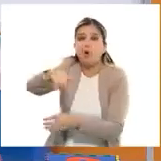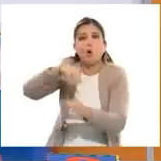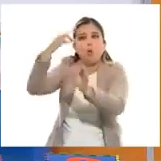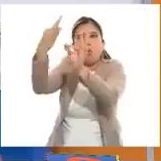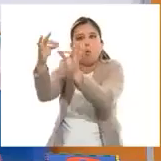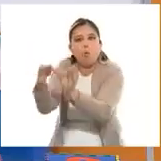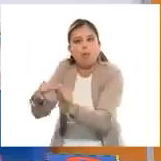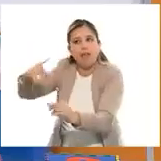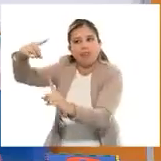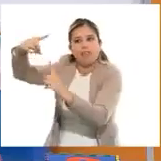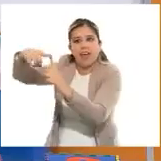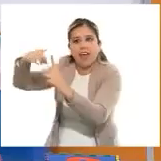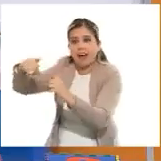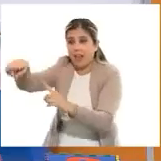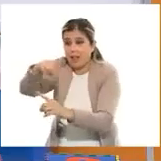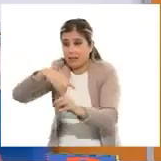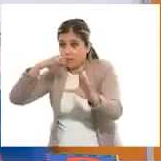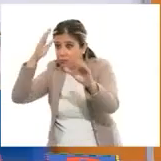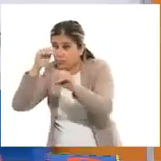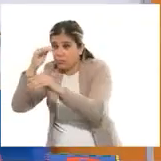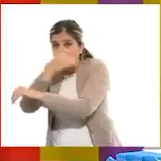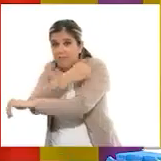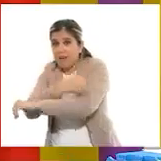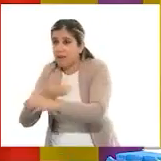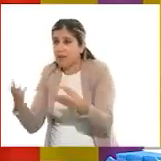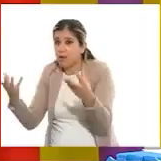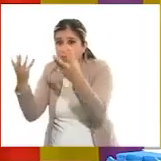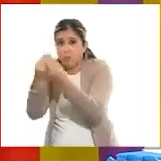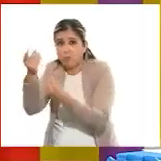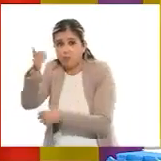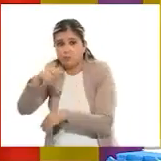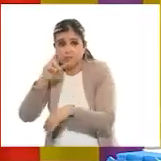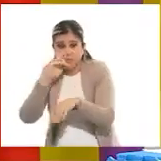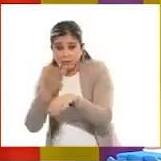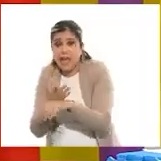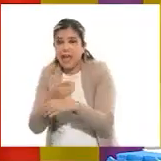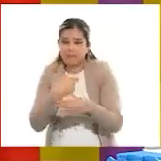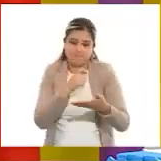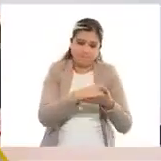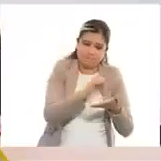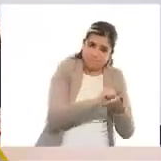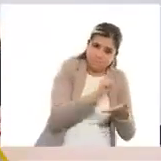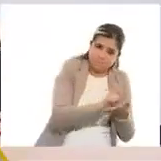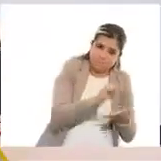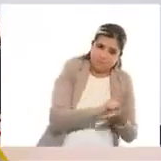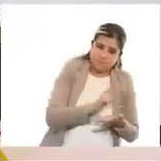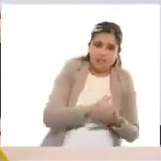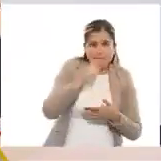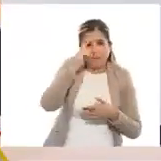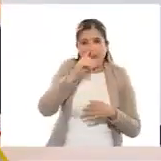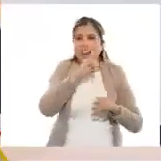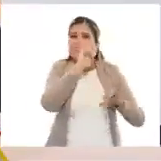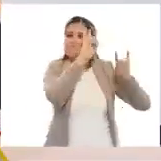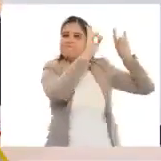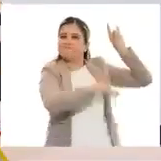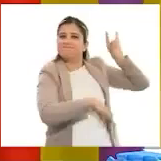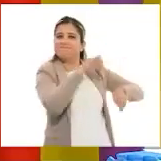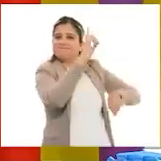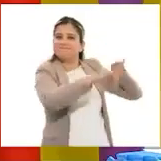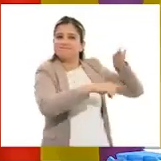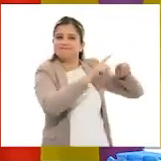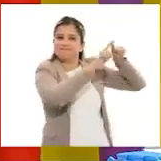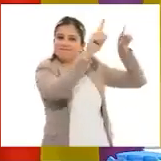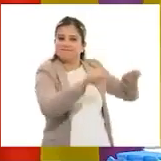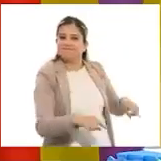tareas que han acordado con su familia, a fin de mencionarlos en un periódico mural que se pone en la